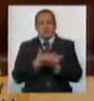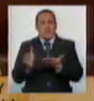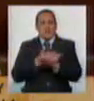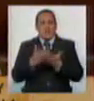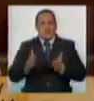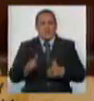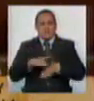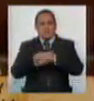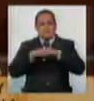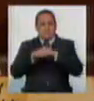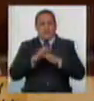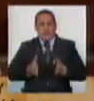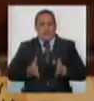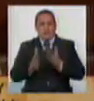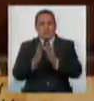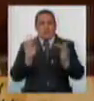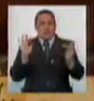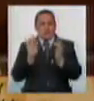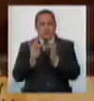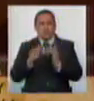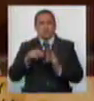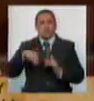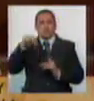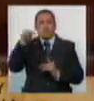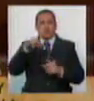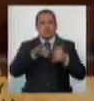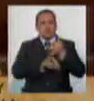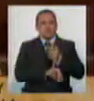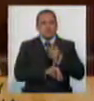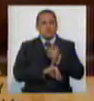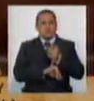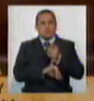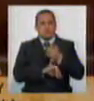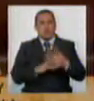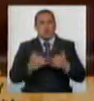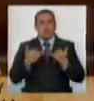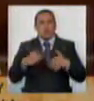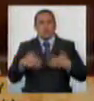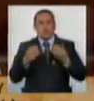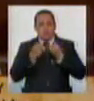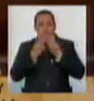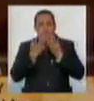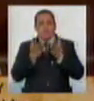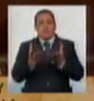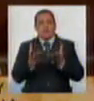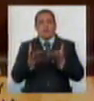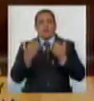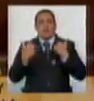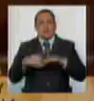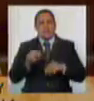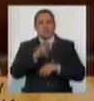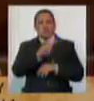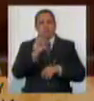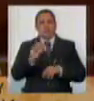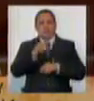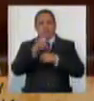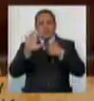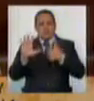vial para unir el norte y el sur de esta región. Hoy puedo anunciarles que al